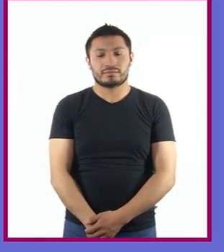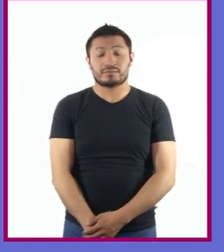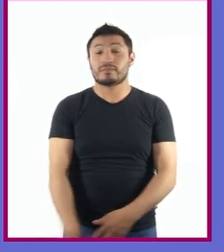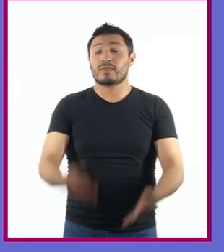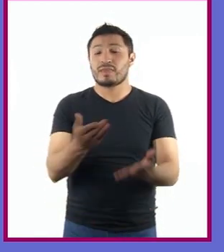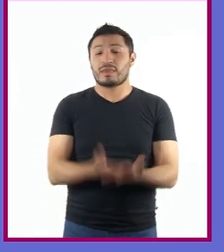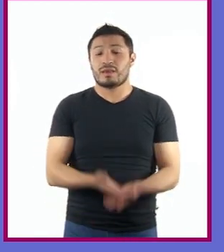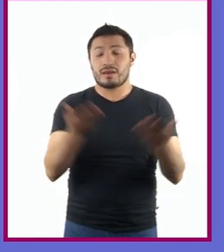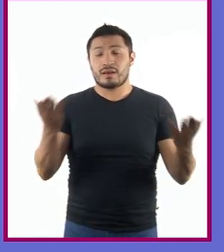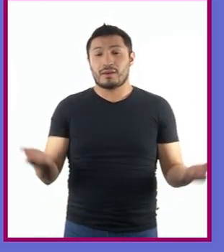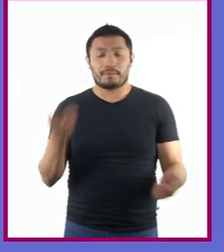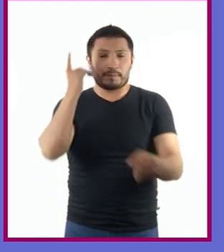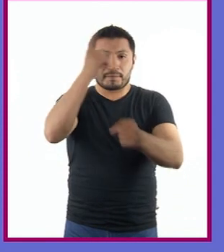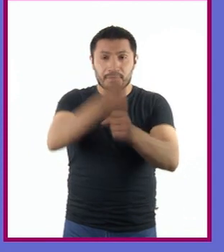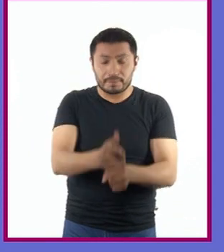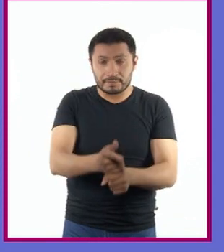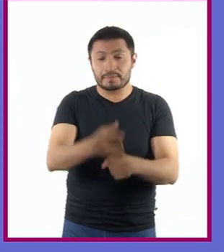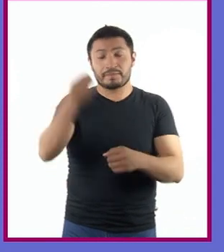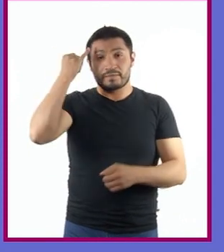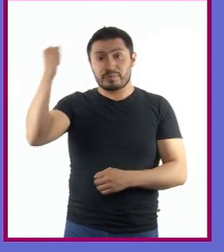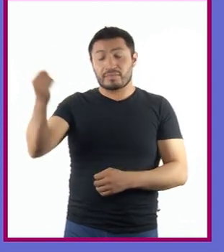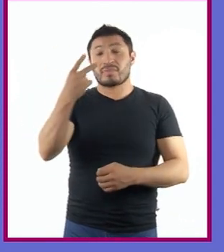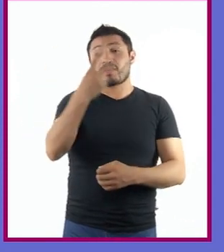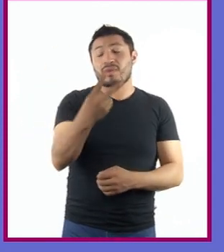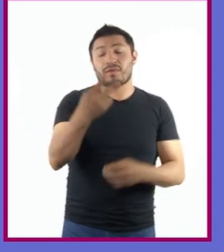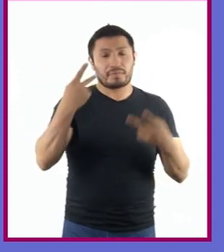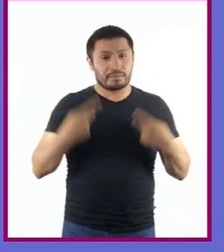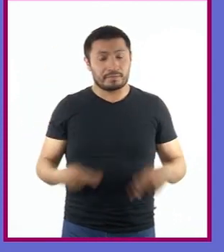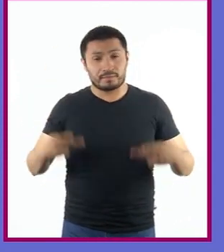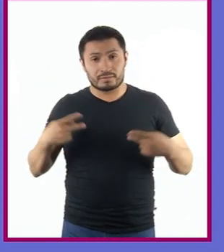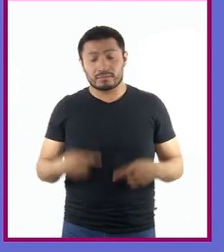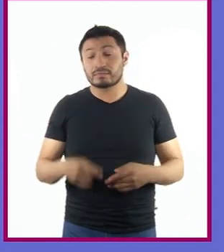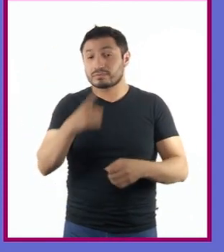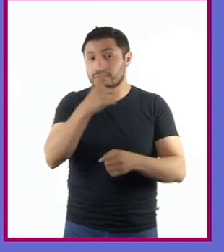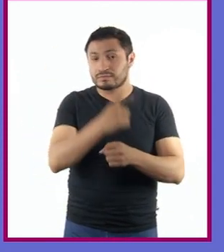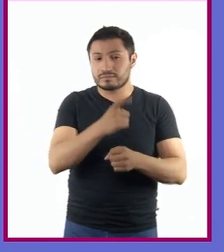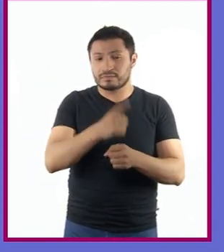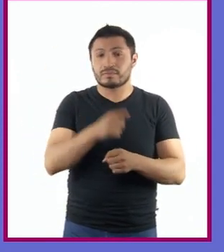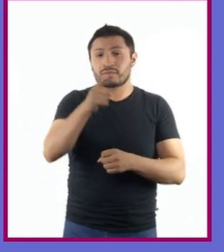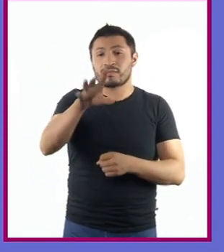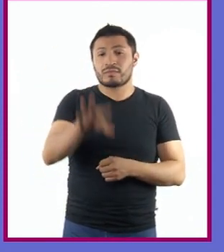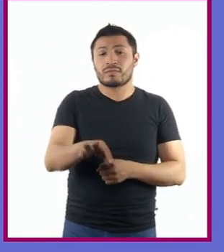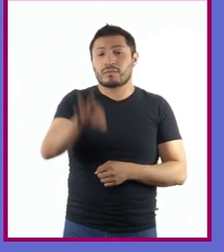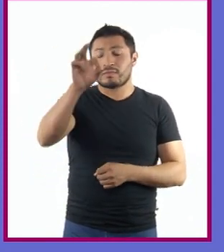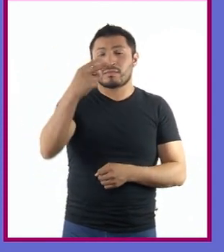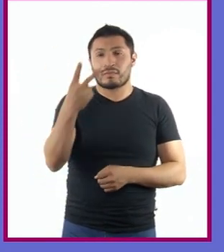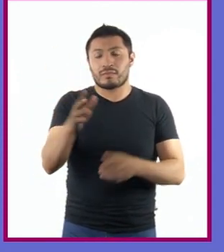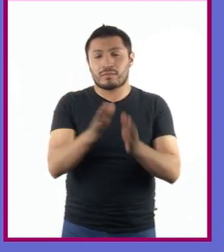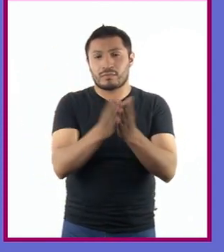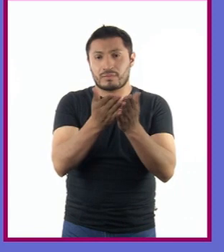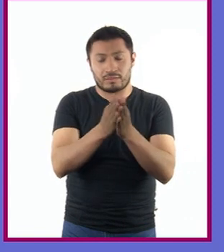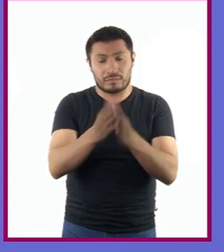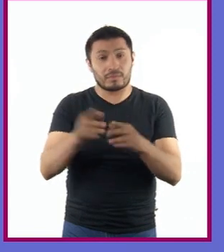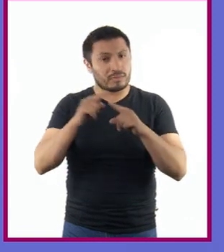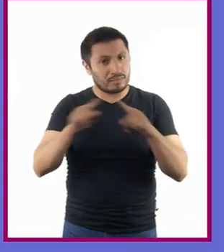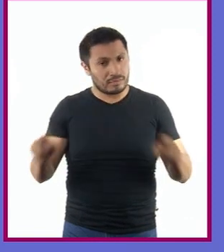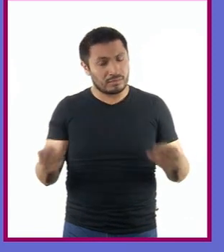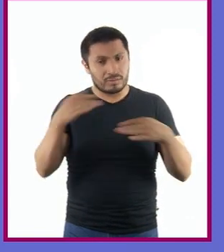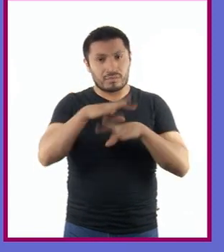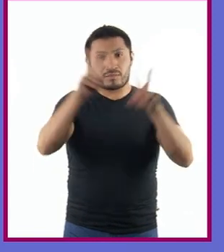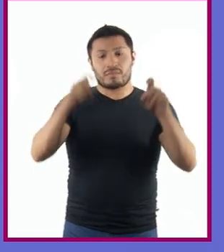Ahora vamos a identificar las posturas de 2 autores. Primero, elijan 2 textos de autores diferentes sobre el tema